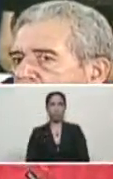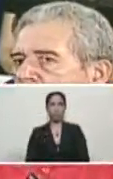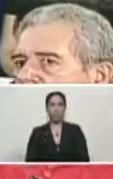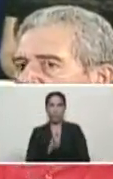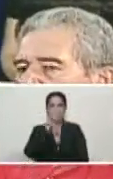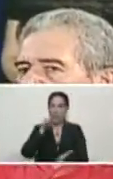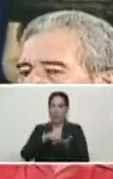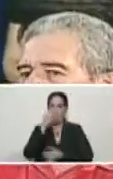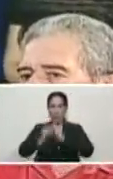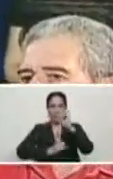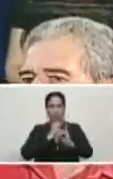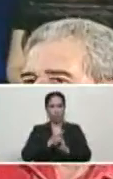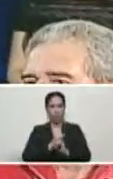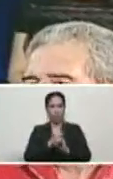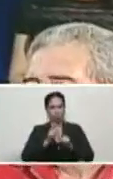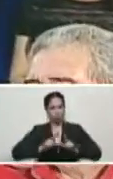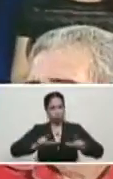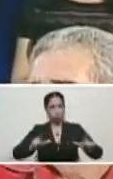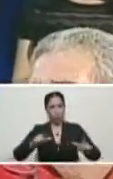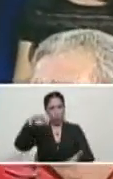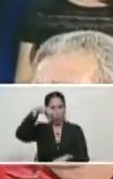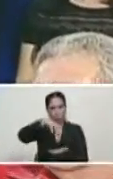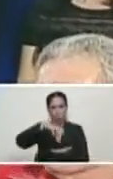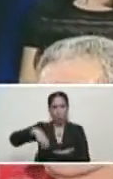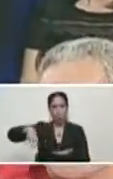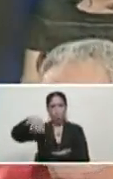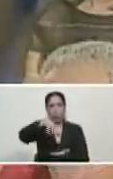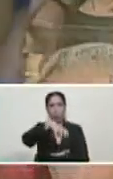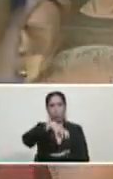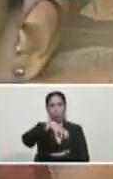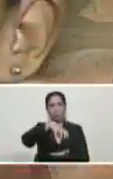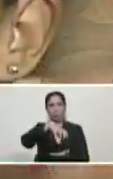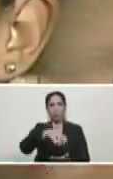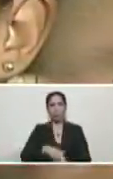nacionales, internacionales, locales, regionales.